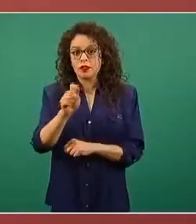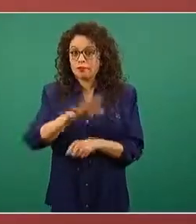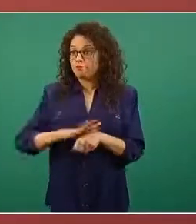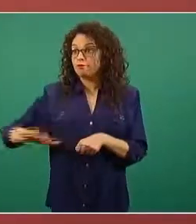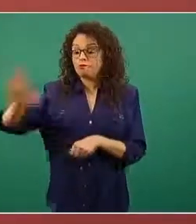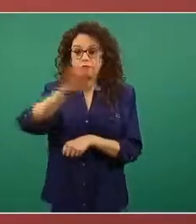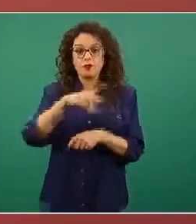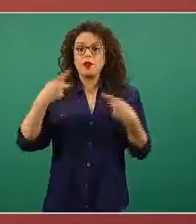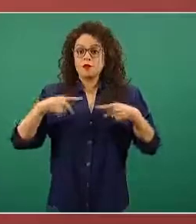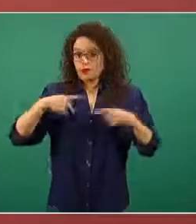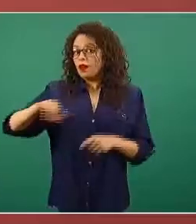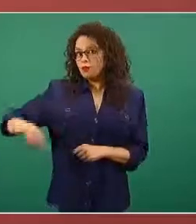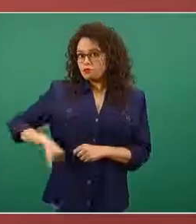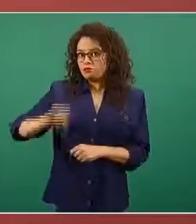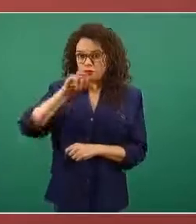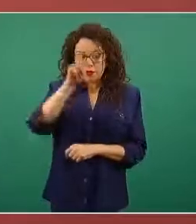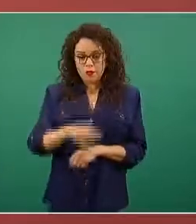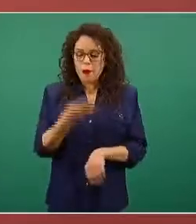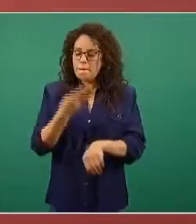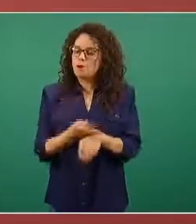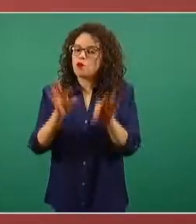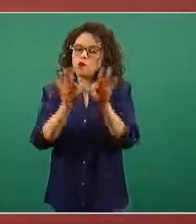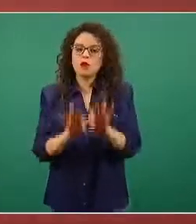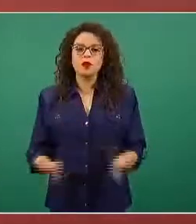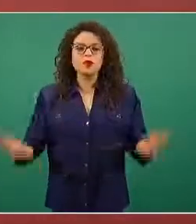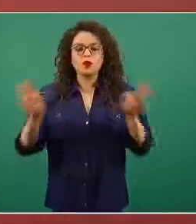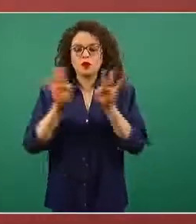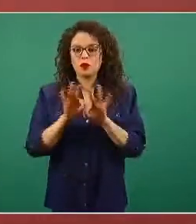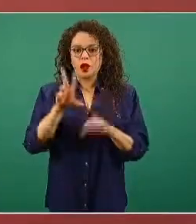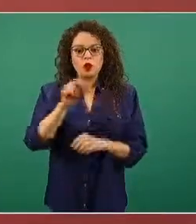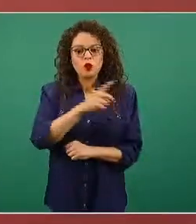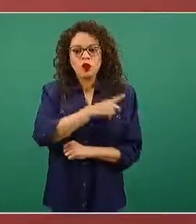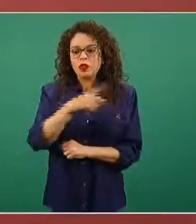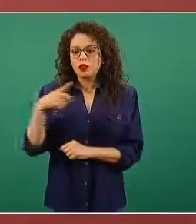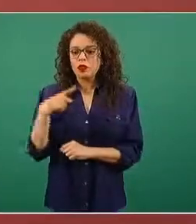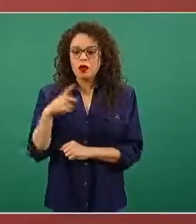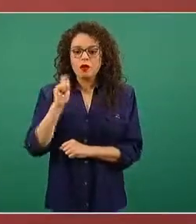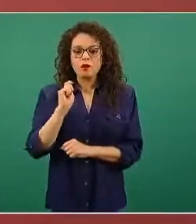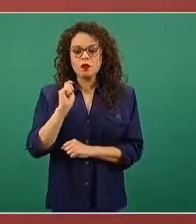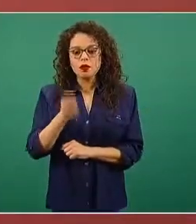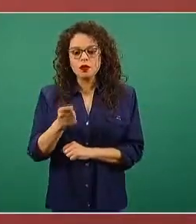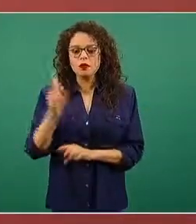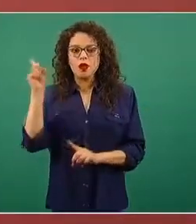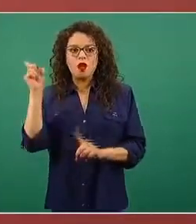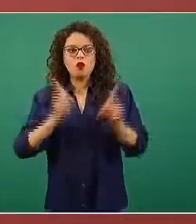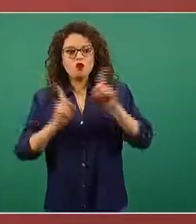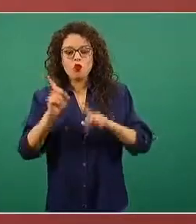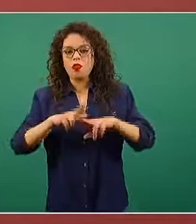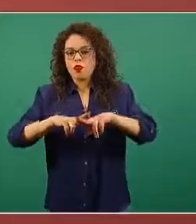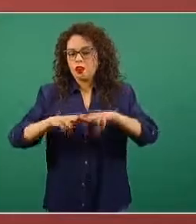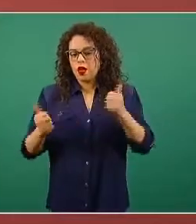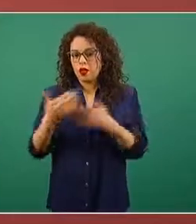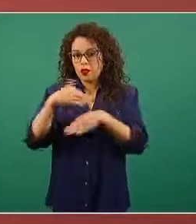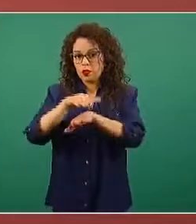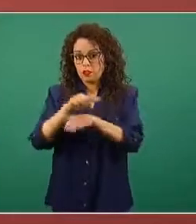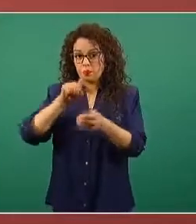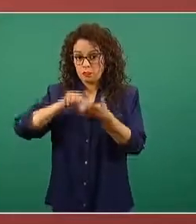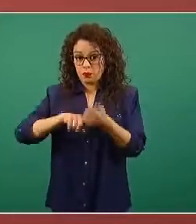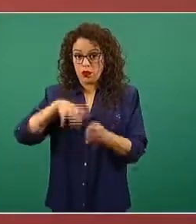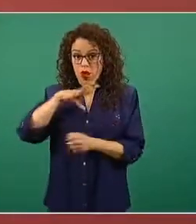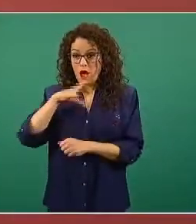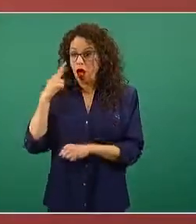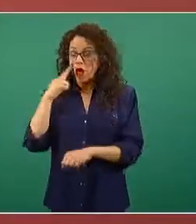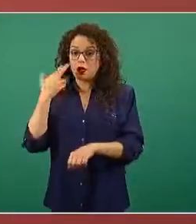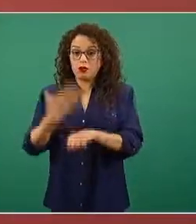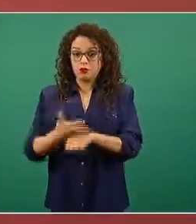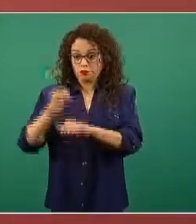público. Esto es sumamente importante. No debe quedar lugar para una duda sobre la responsabilidad de